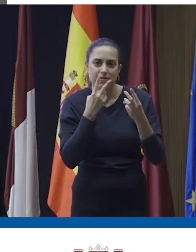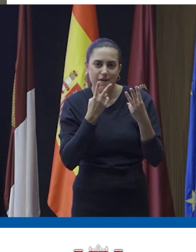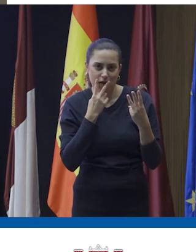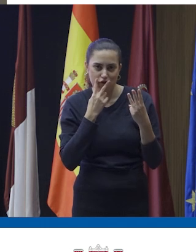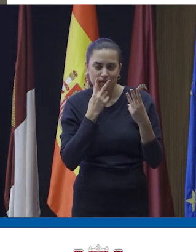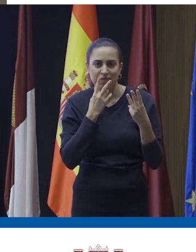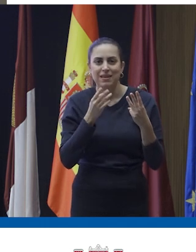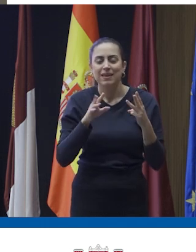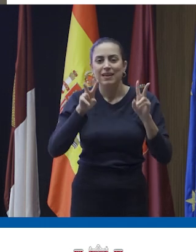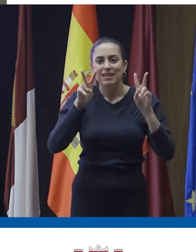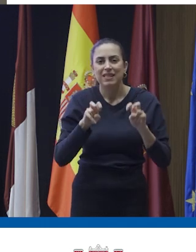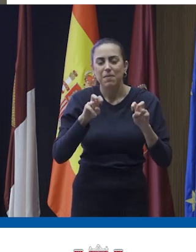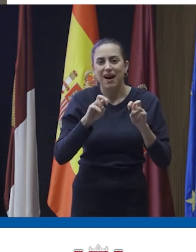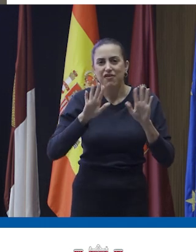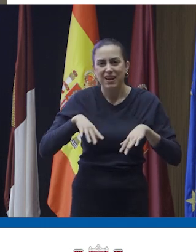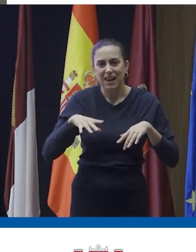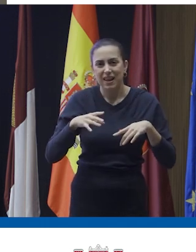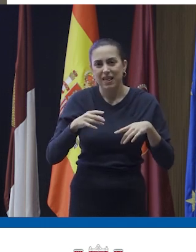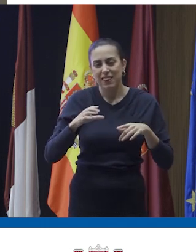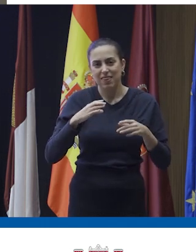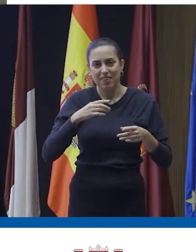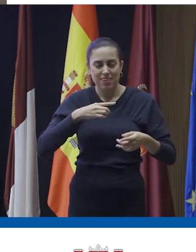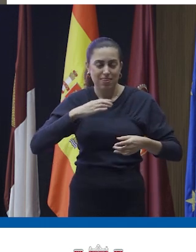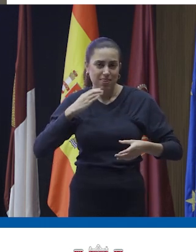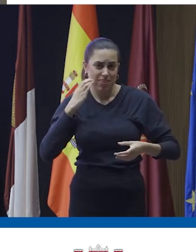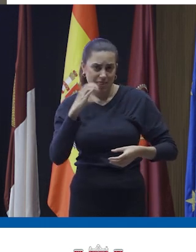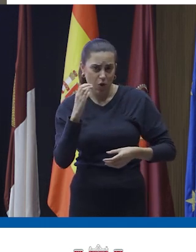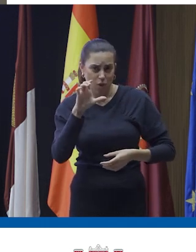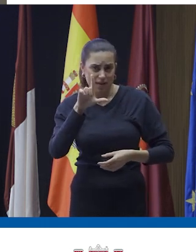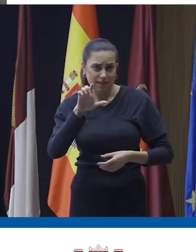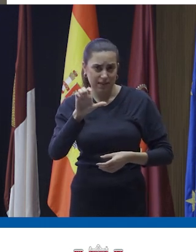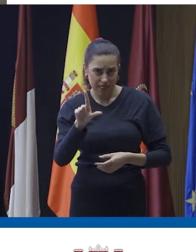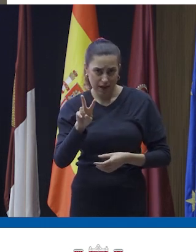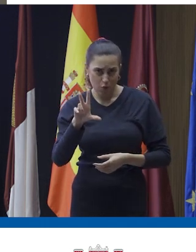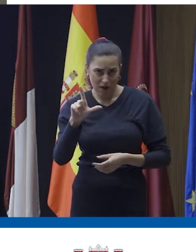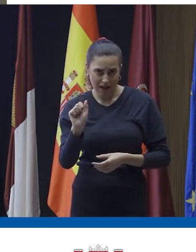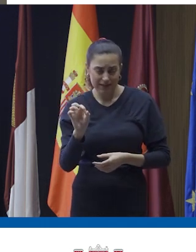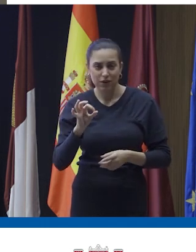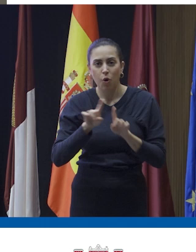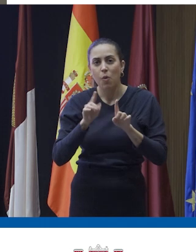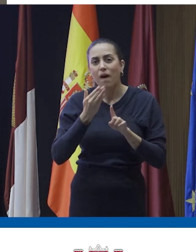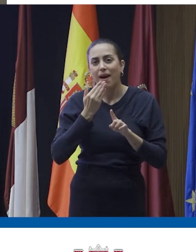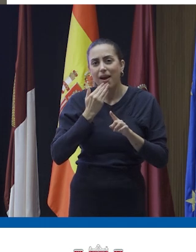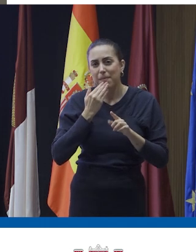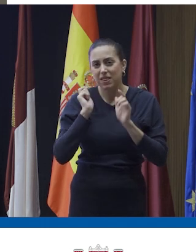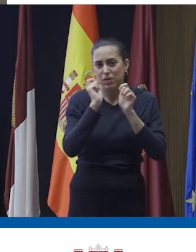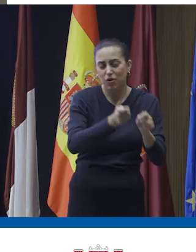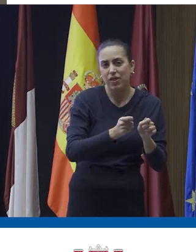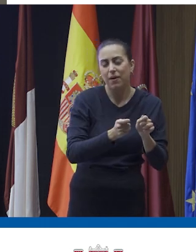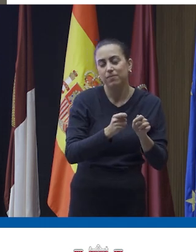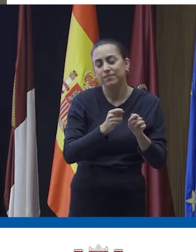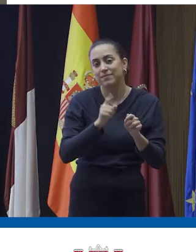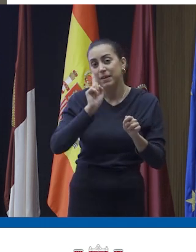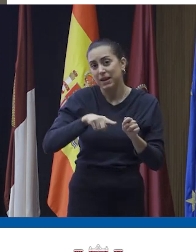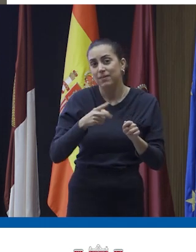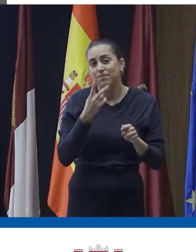los factores de oxidación que produce, acelera el envejecimiento, e incluso la radiación a la exposición ultravioleta y las radiaciones